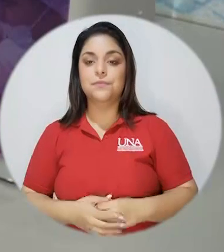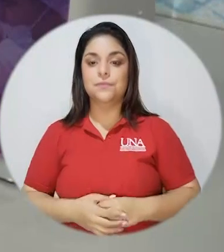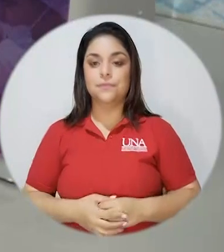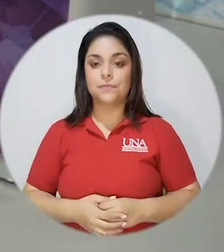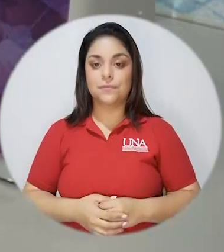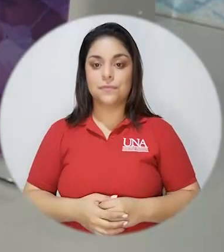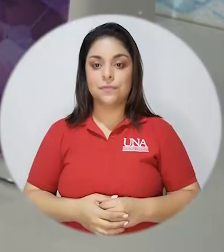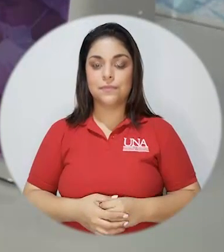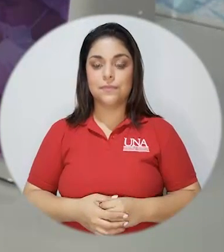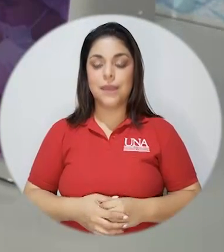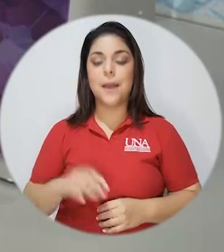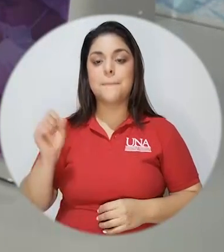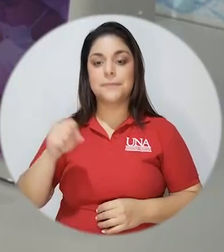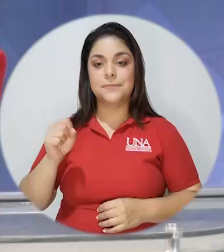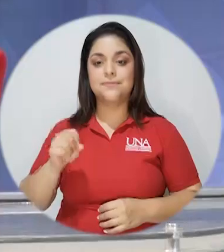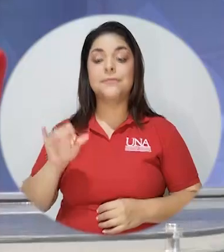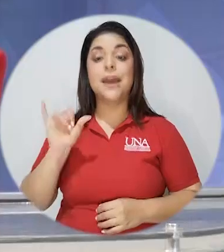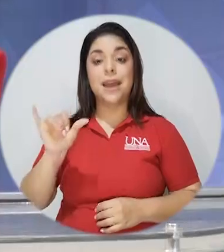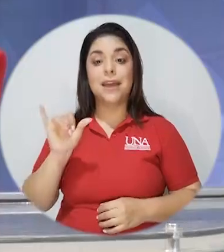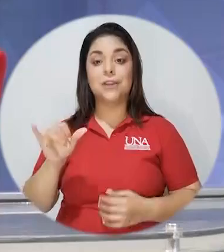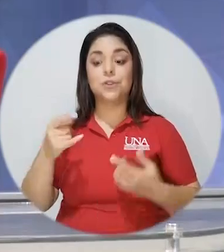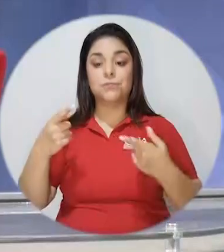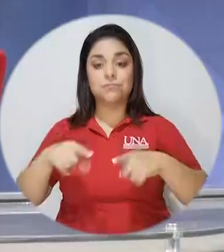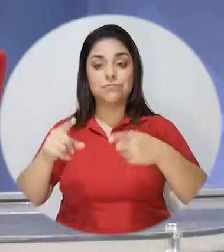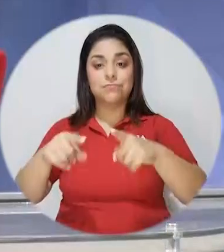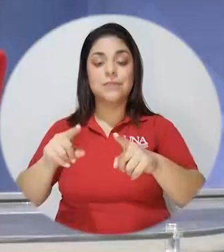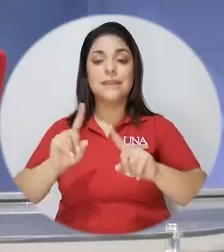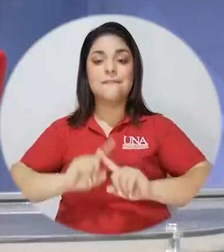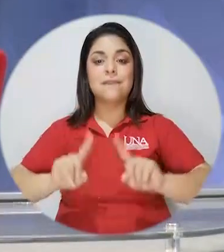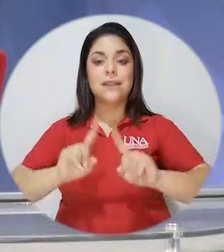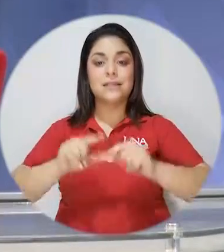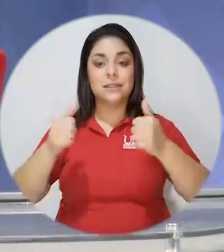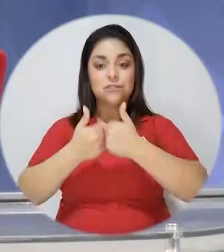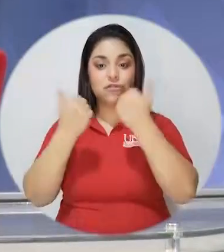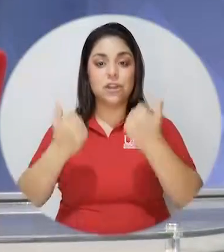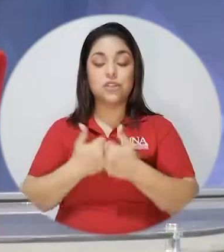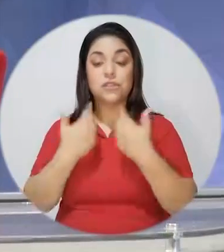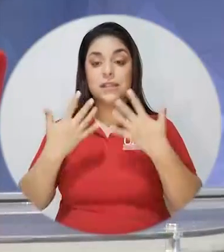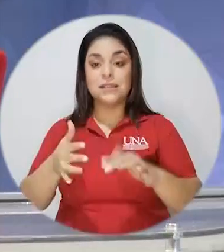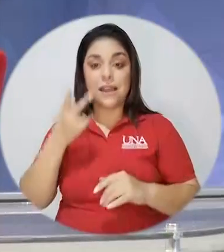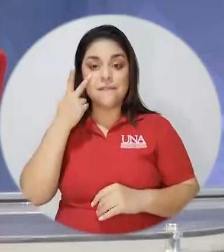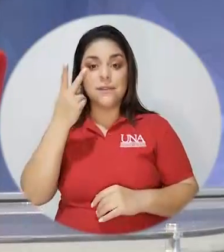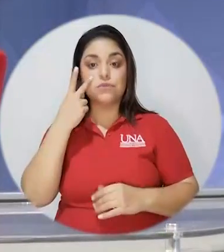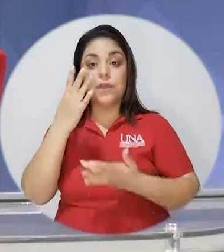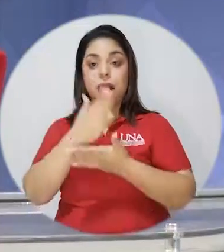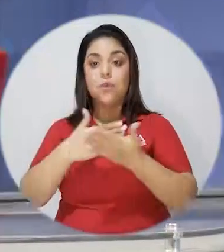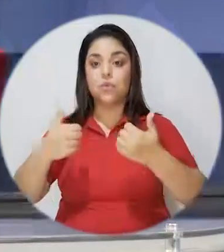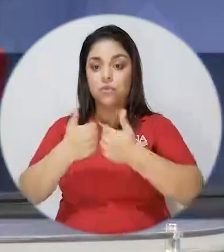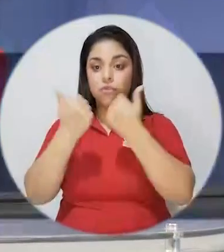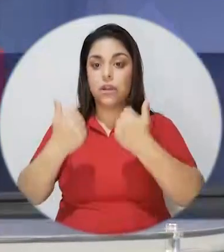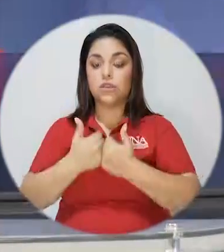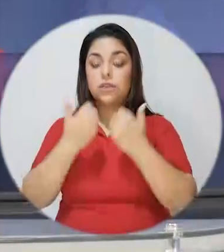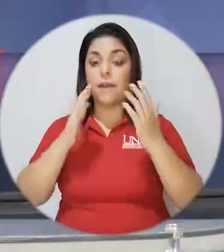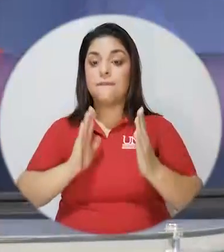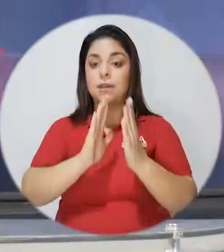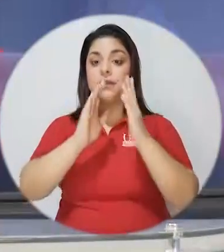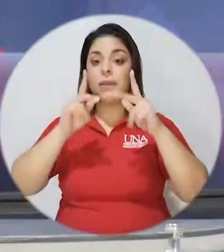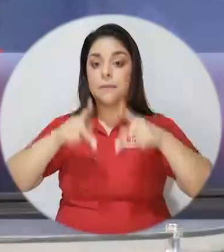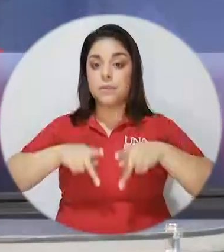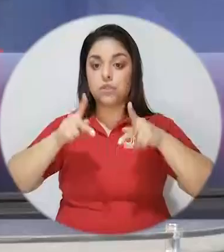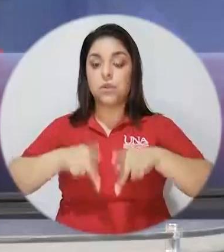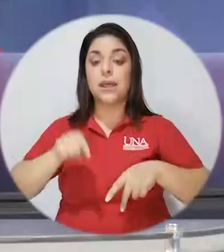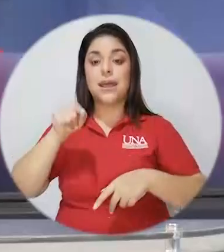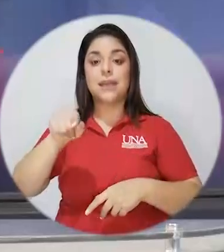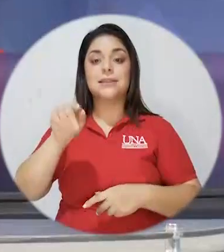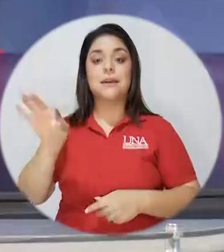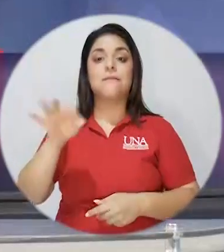remota. Ahora, esto ha conllevado muchos retos, que vimos ya algunos de los retos que han enfrentado las personas en